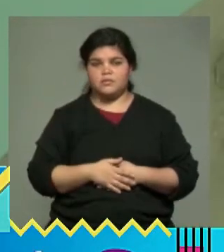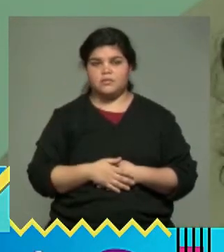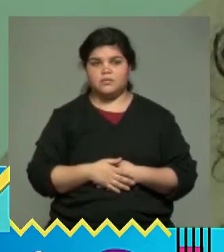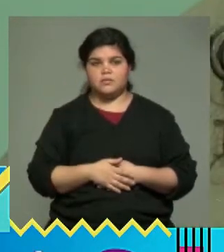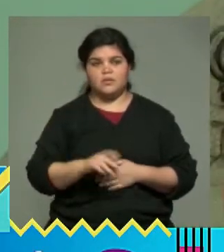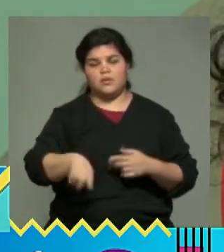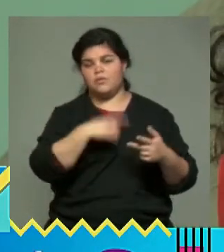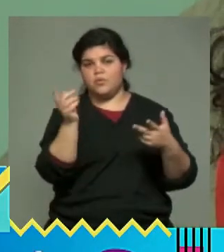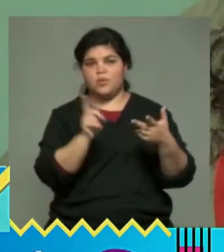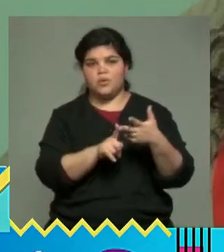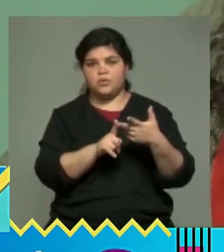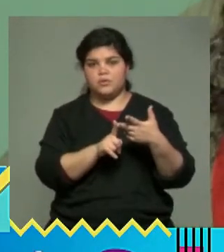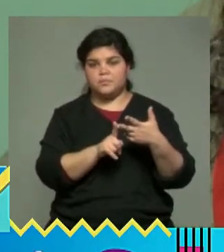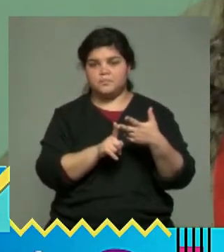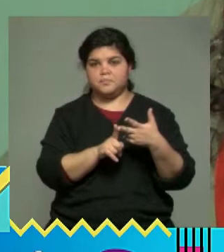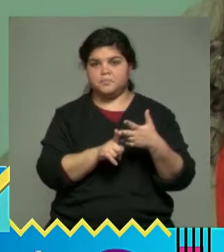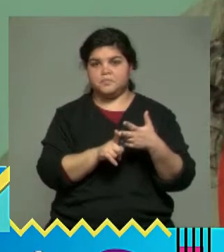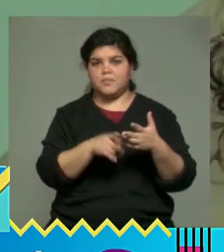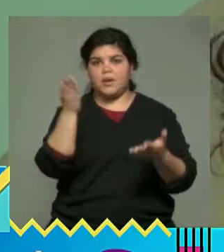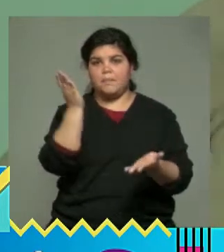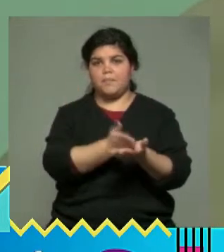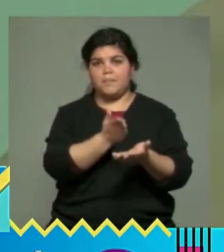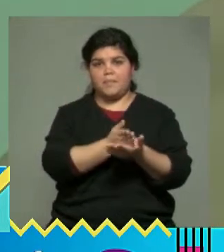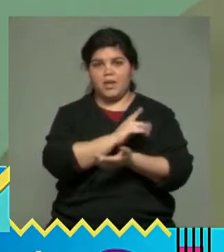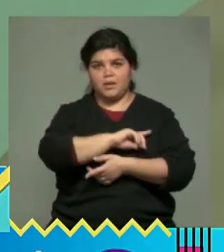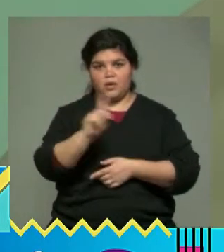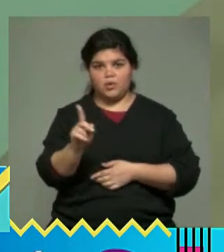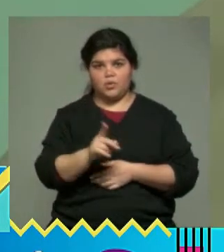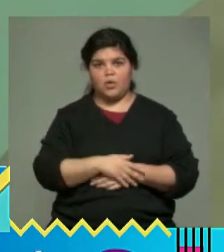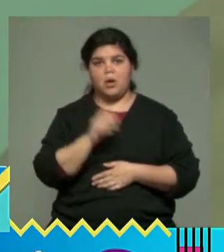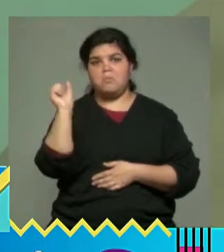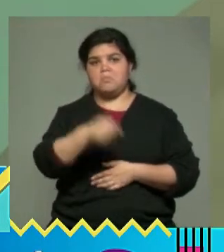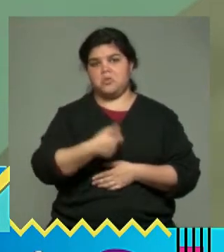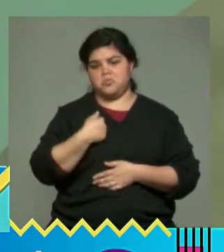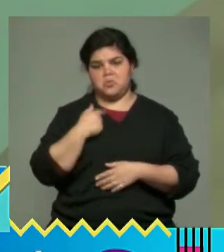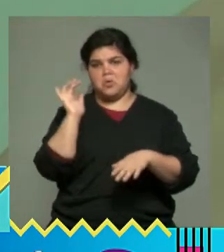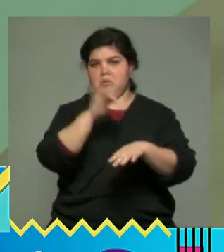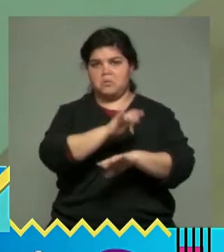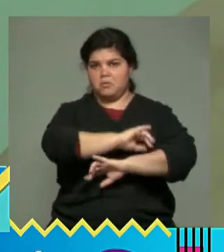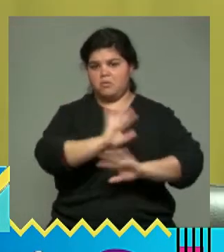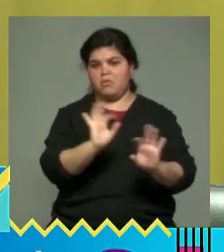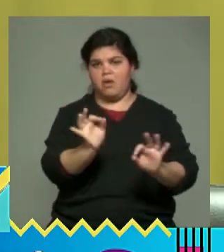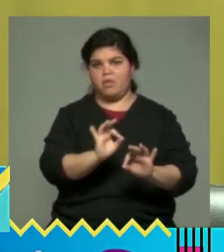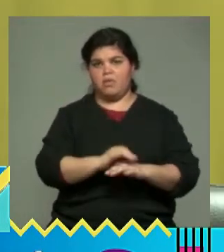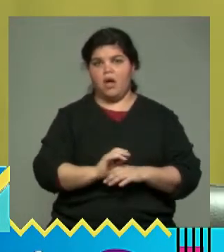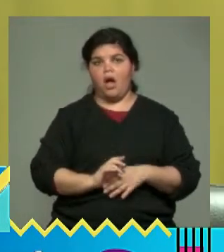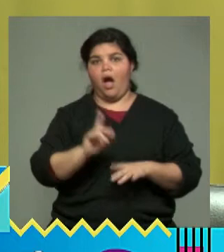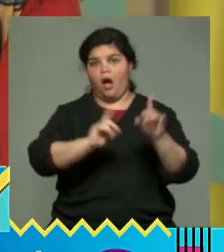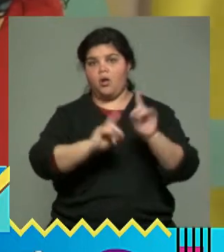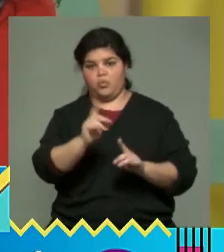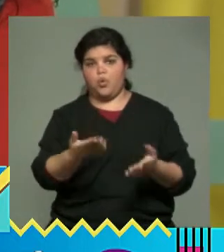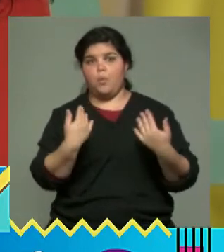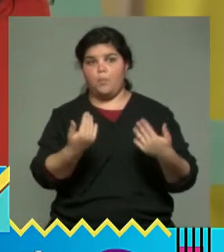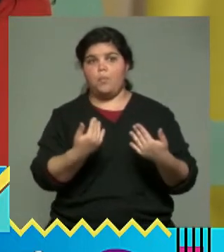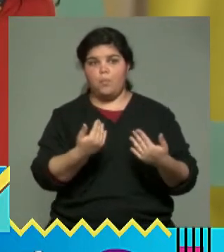es la despenalización, que es básicamente mirar para otro lado. Decir, bueno, yo no juzgo, no me meto. Quien pueda conseguir un misoprostol podrá